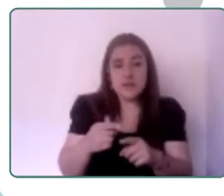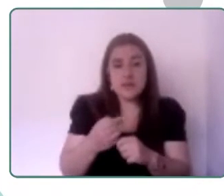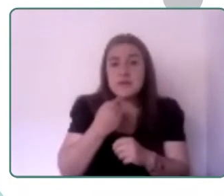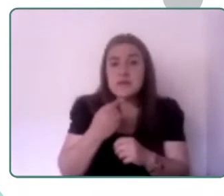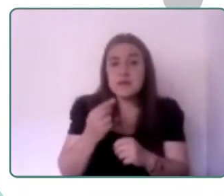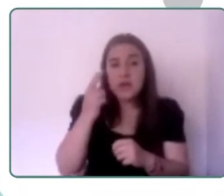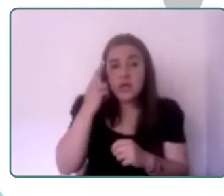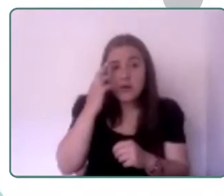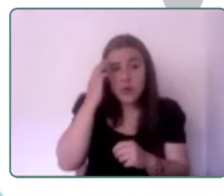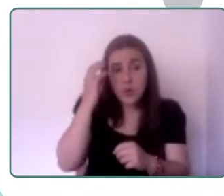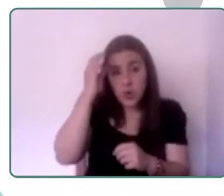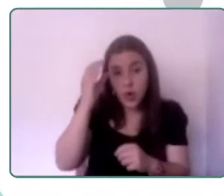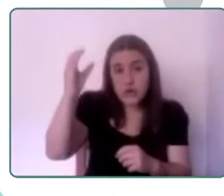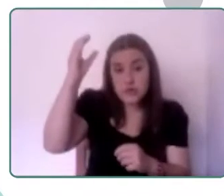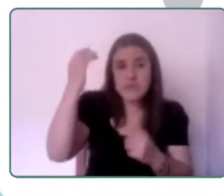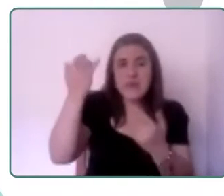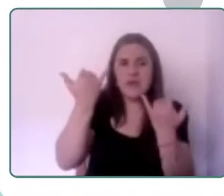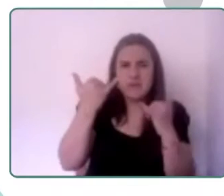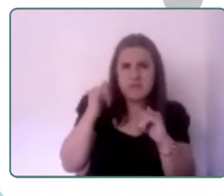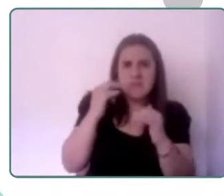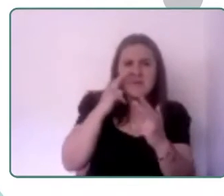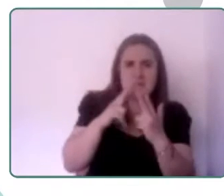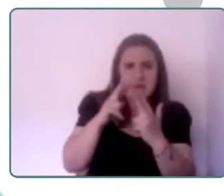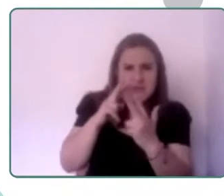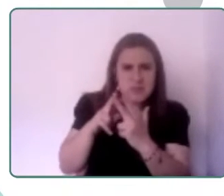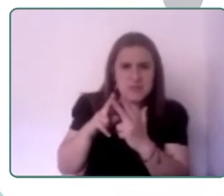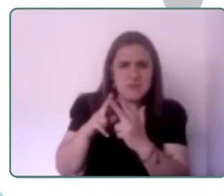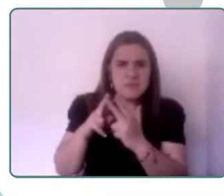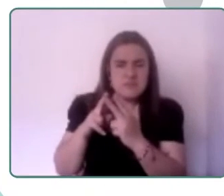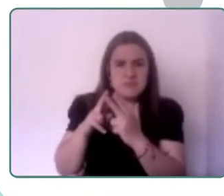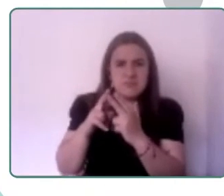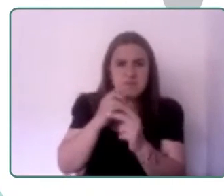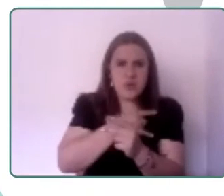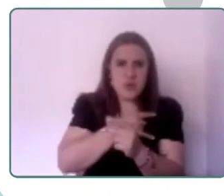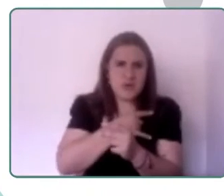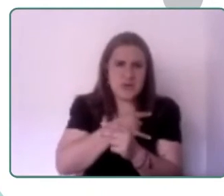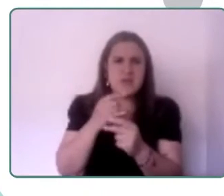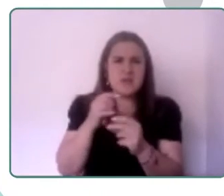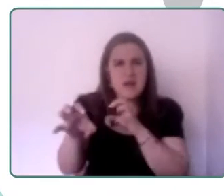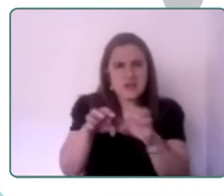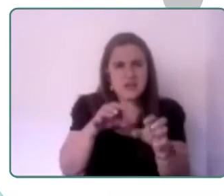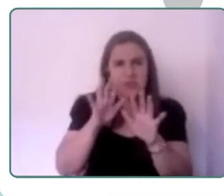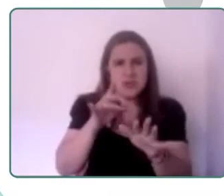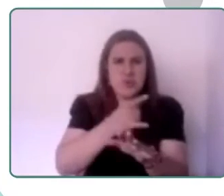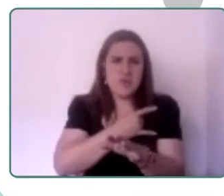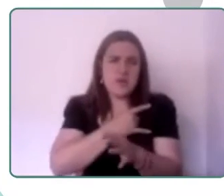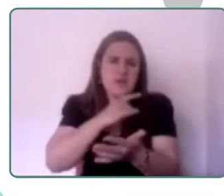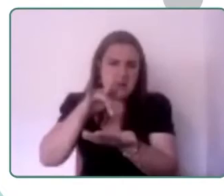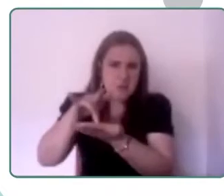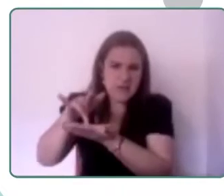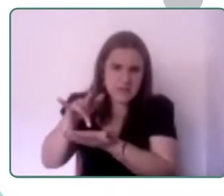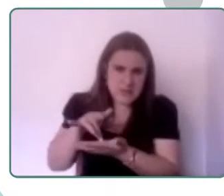conocimientos que han adquirido en las universidades, sobre las acciones que promueve la universidad para su participación, sobre